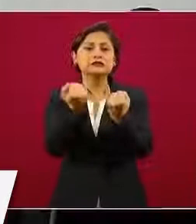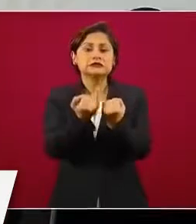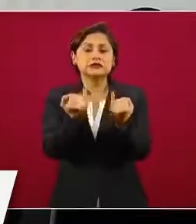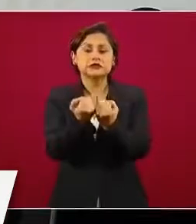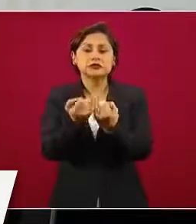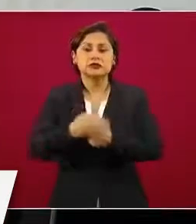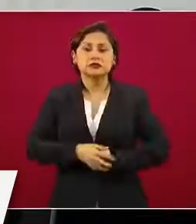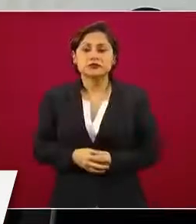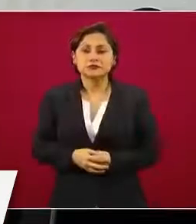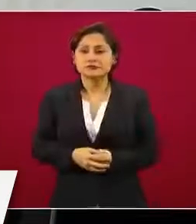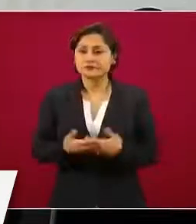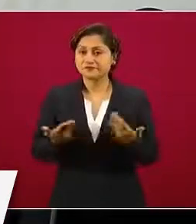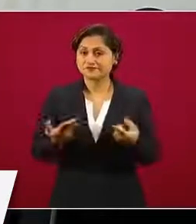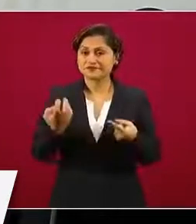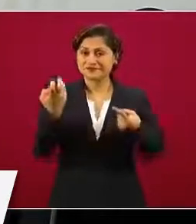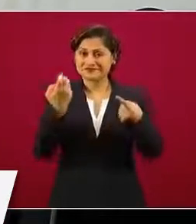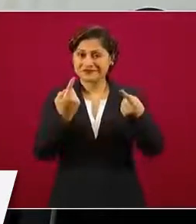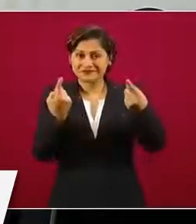Entonces, todo eso